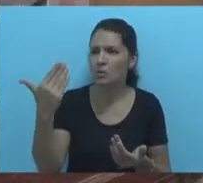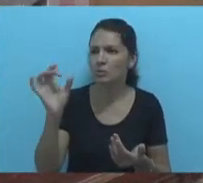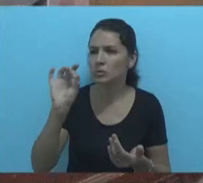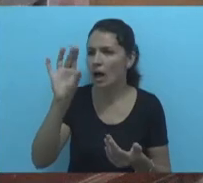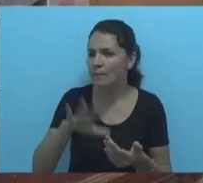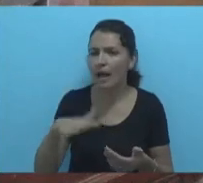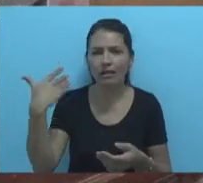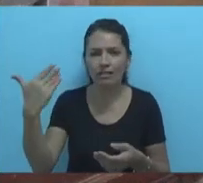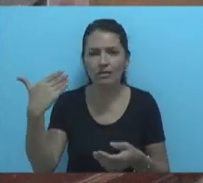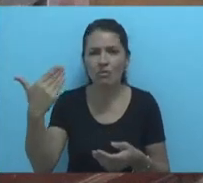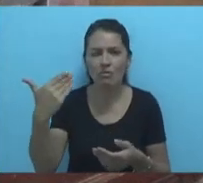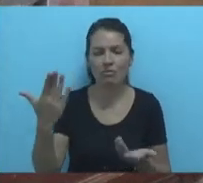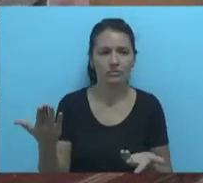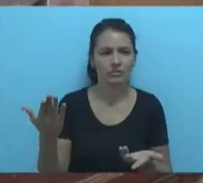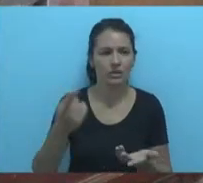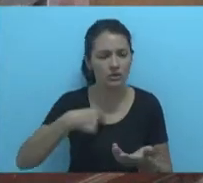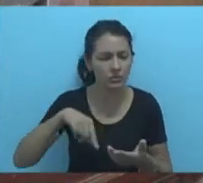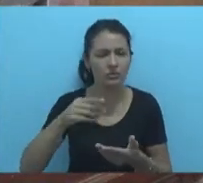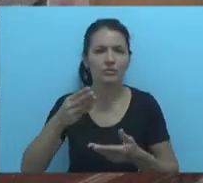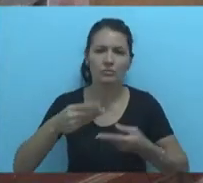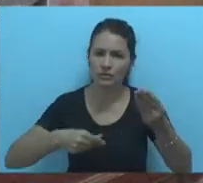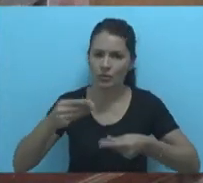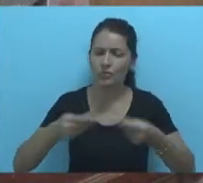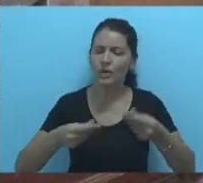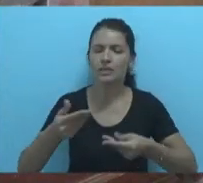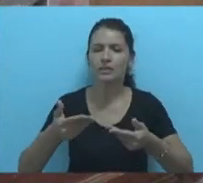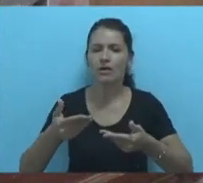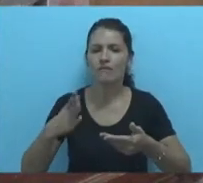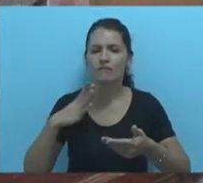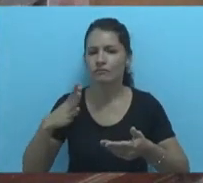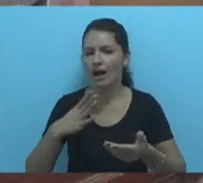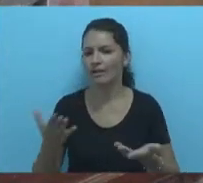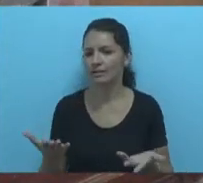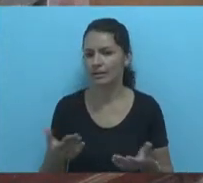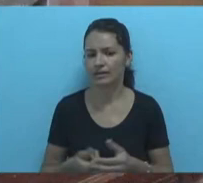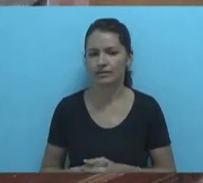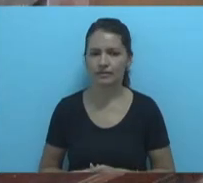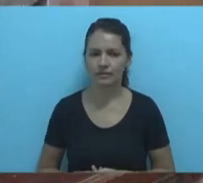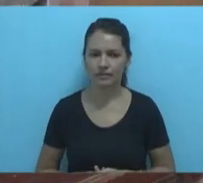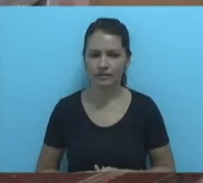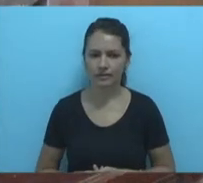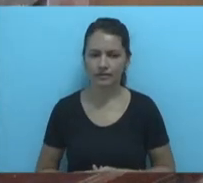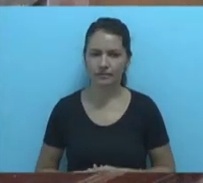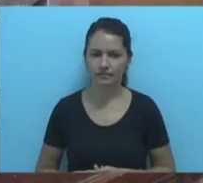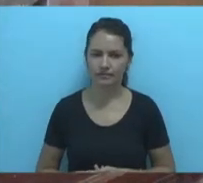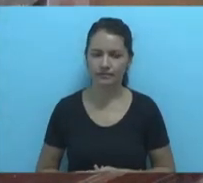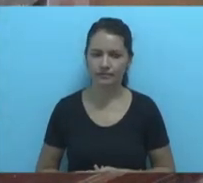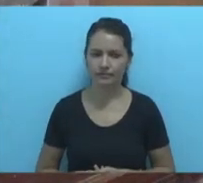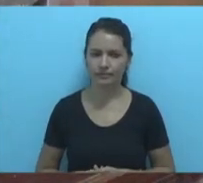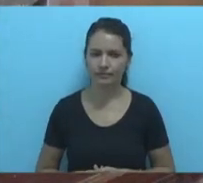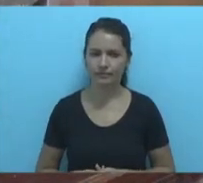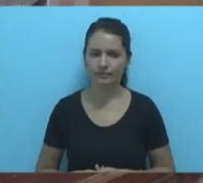esta legislatura no ha aprobado el presupuesto provincial y a partir de ahí no tener los fondos necesarios